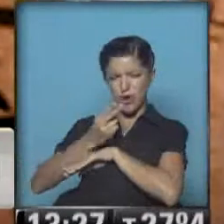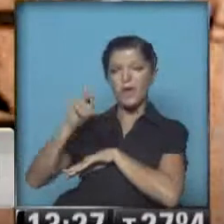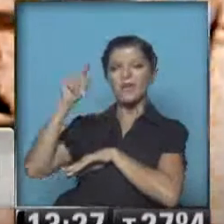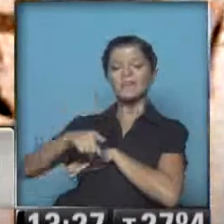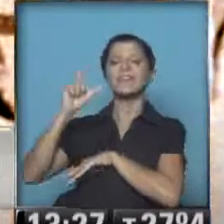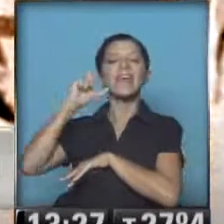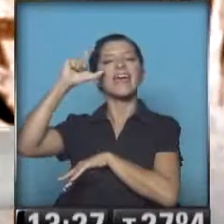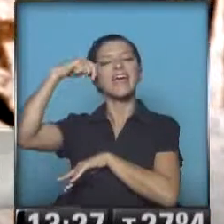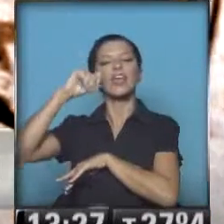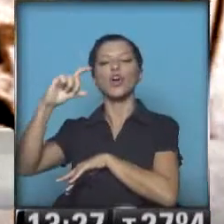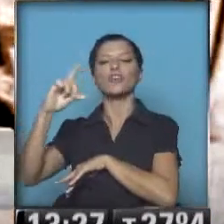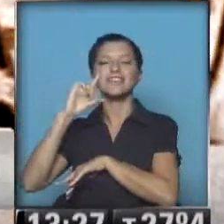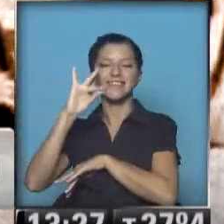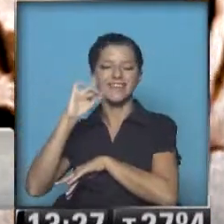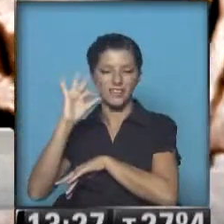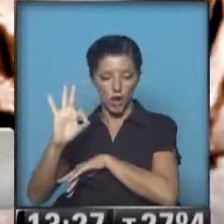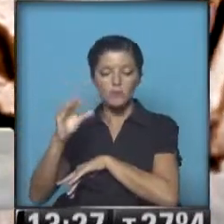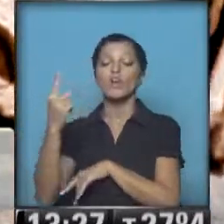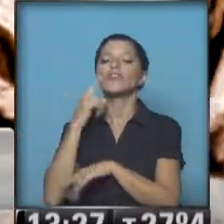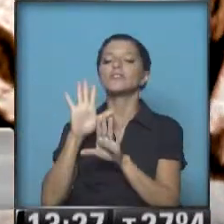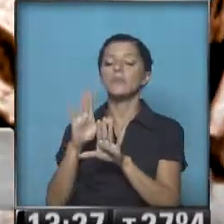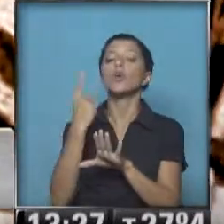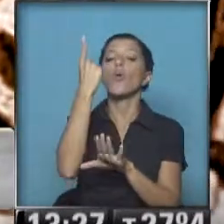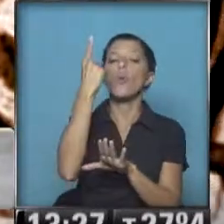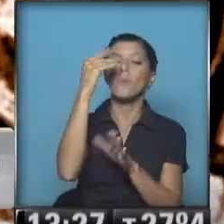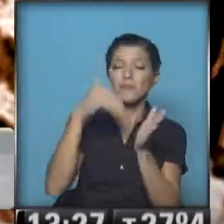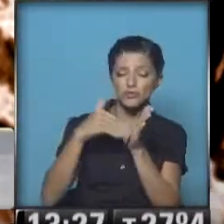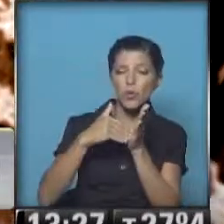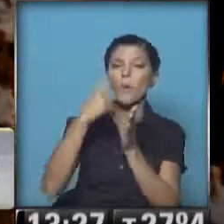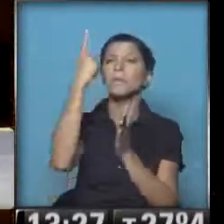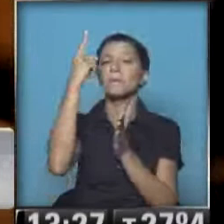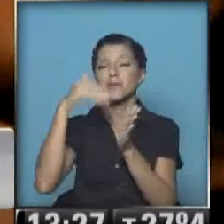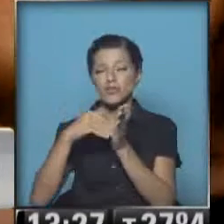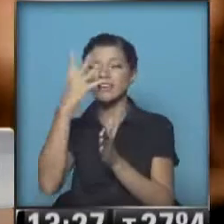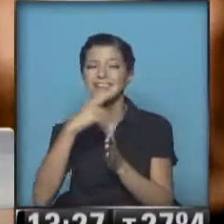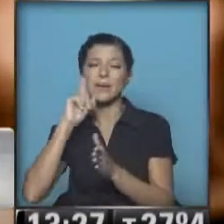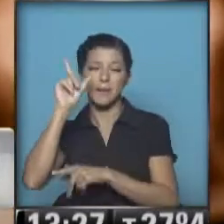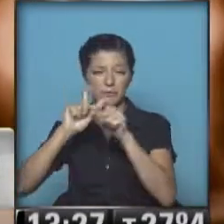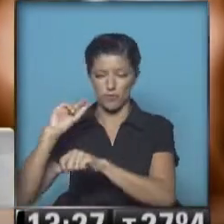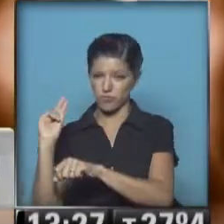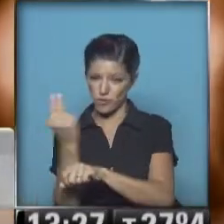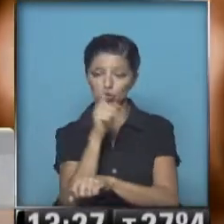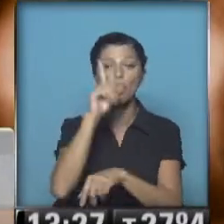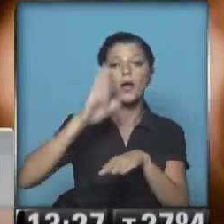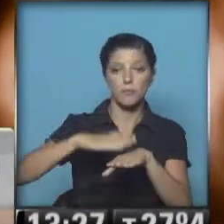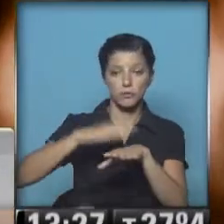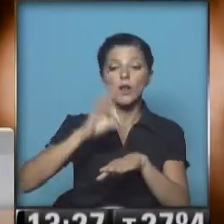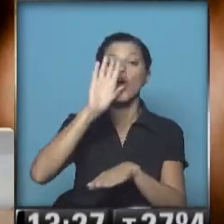y sistemática de entre 1 millón y 1,5 millón de armenios ocurrida a manos del Imperio Otomano.